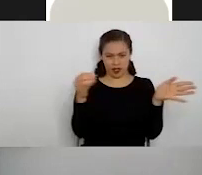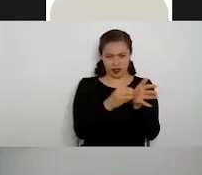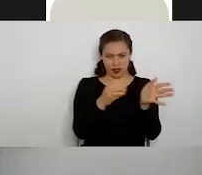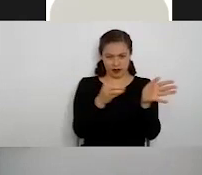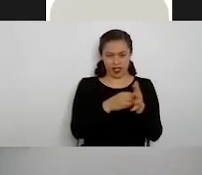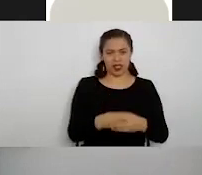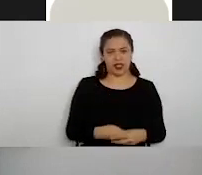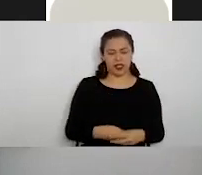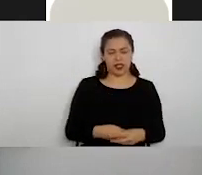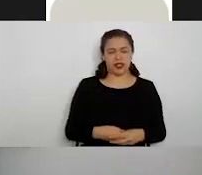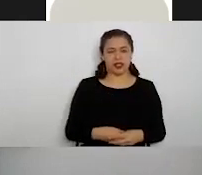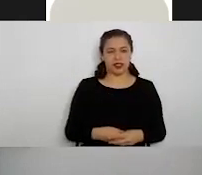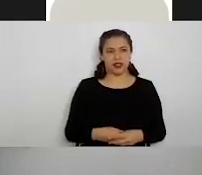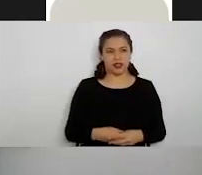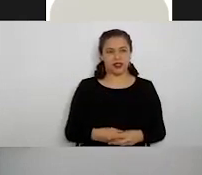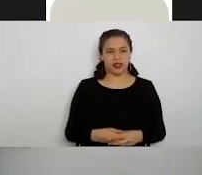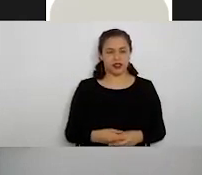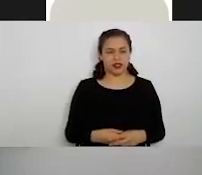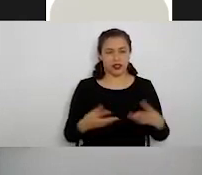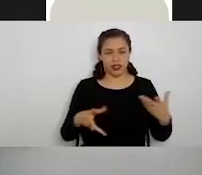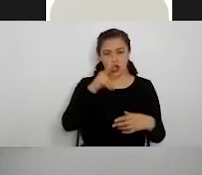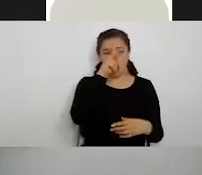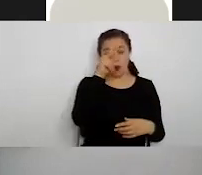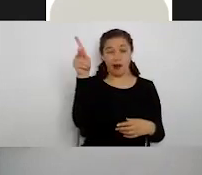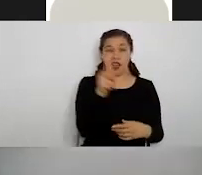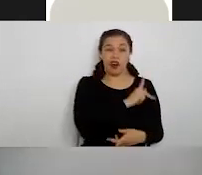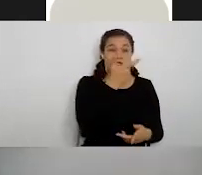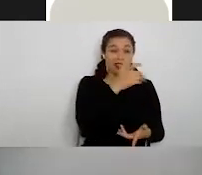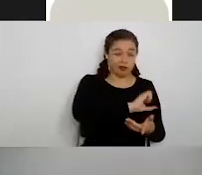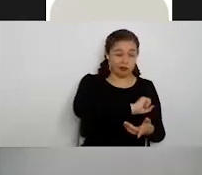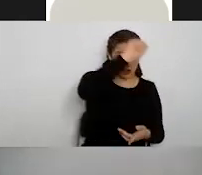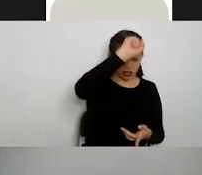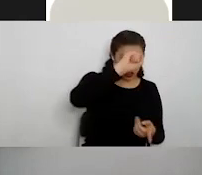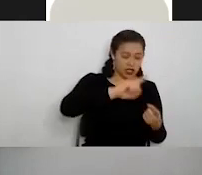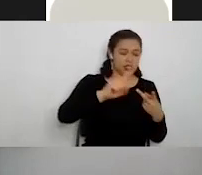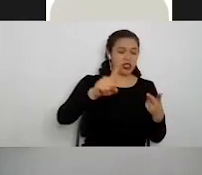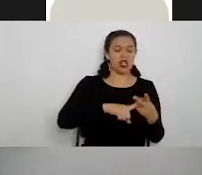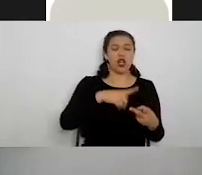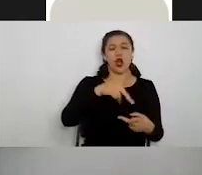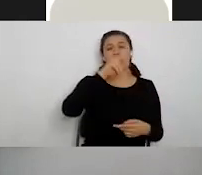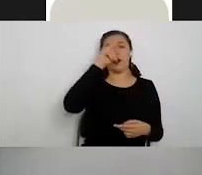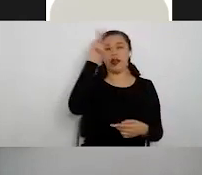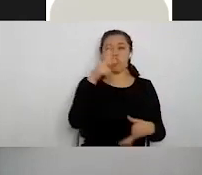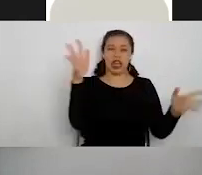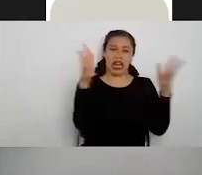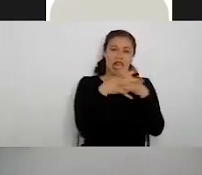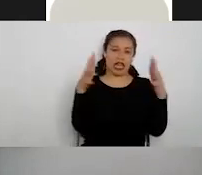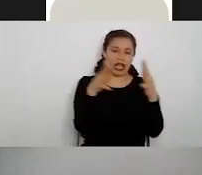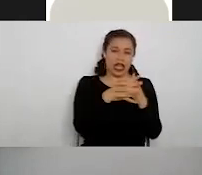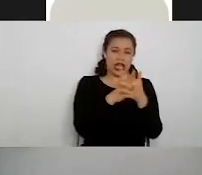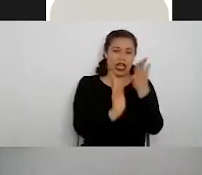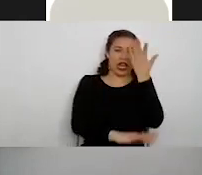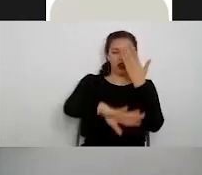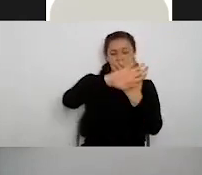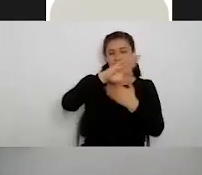dibujando que lo peor de la inflación, lo peor del impacto de la guerra lo sentimos